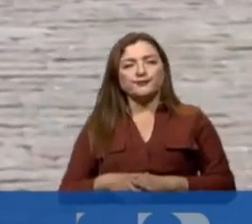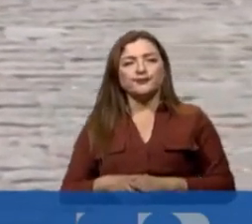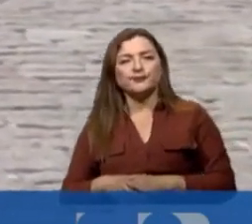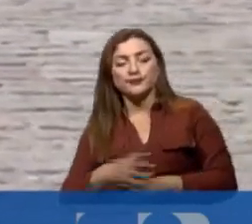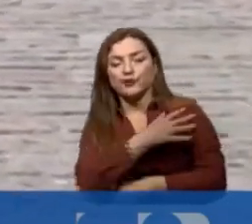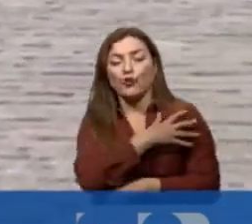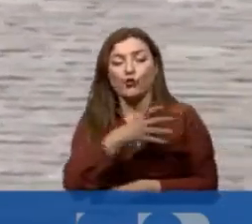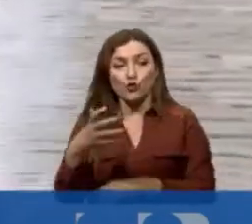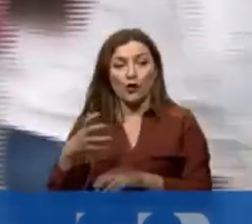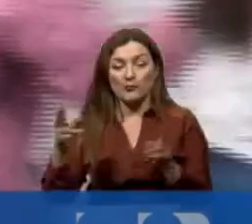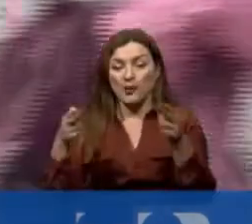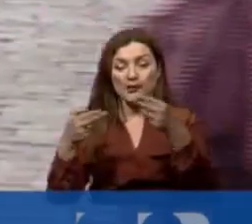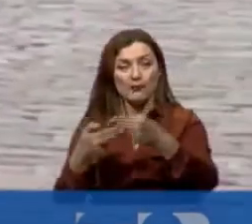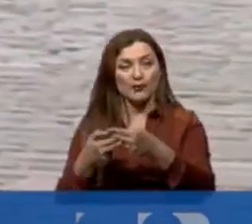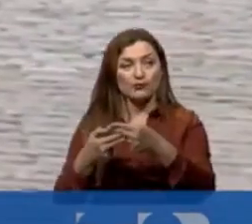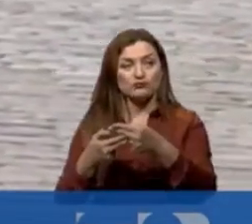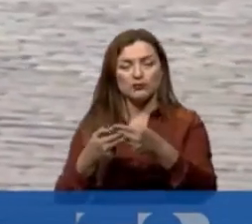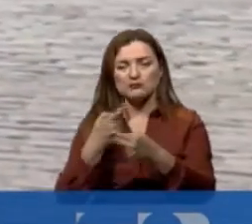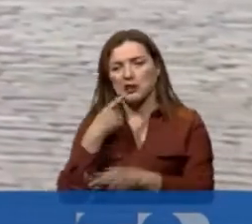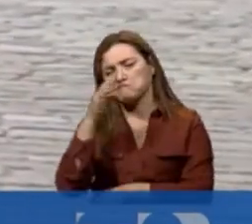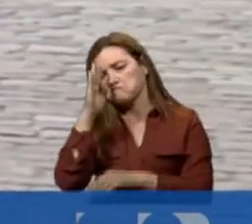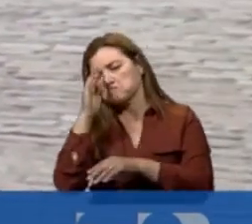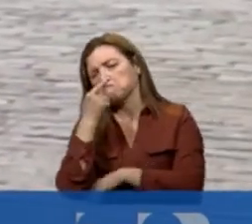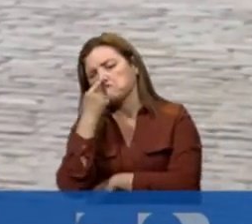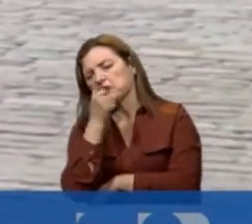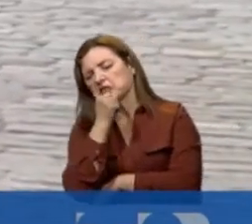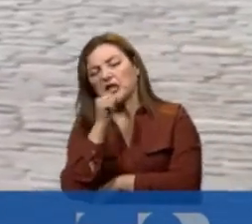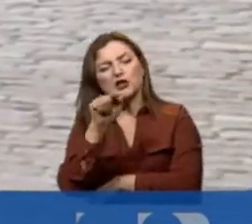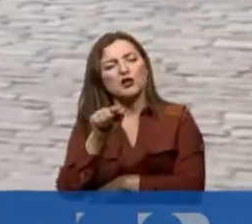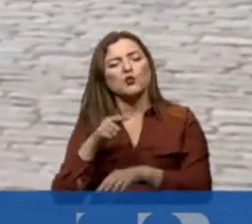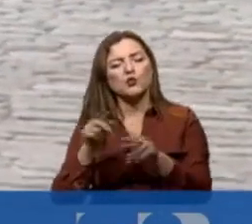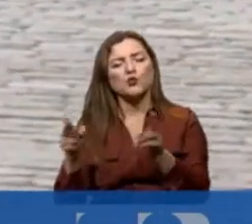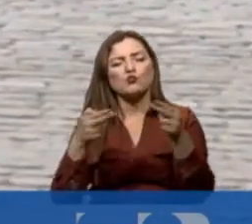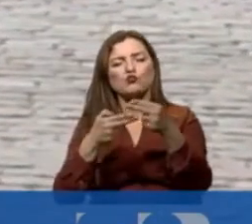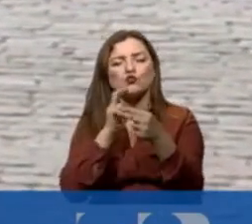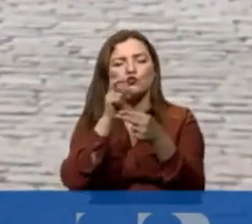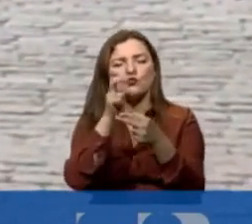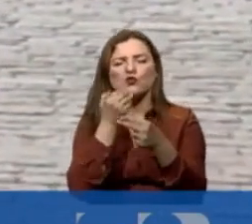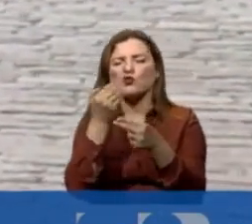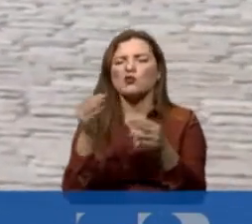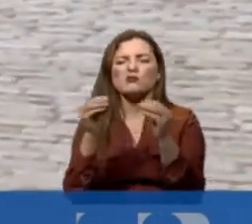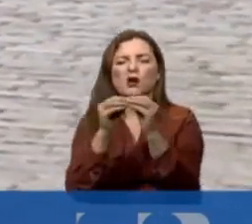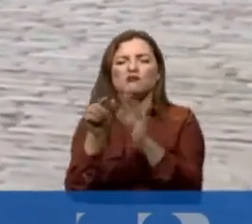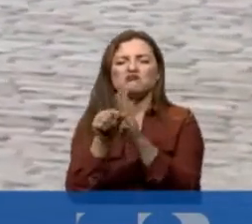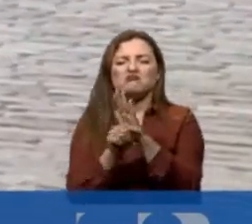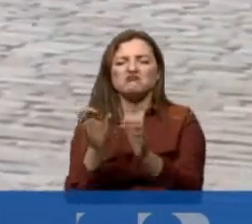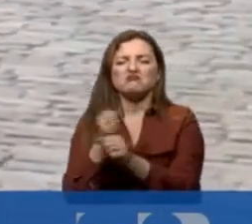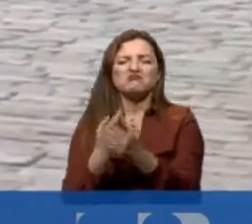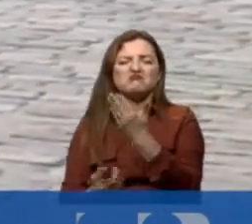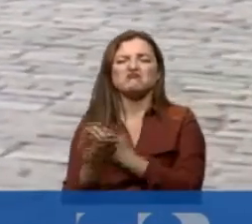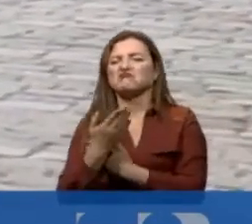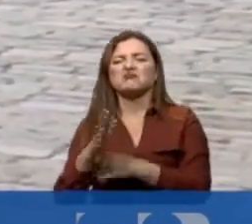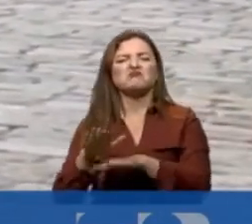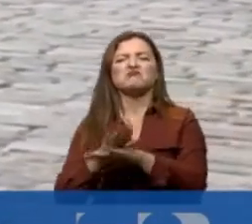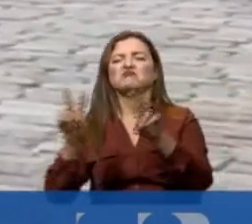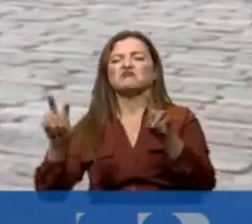atención a propósito de estos meses que son muy turísticos, de esta unidad de turismo. Cuéntenos un poquito qué hace la unidad de turismo,